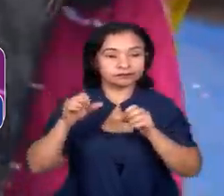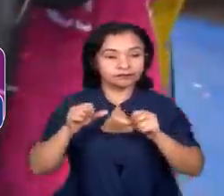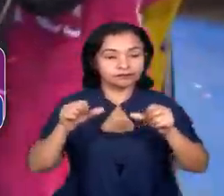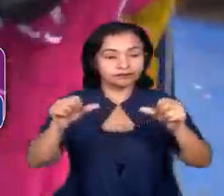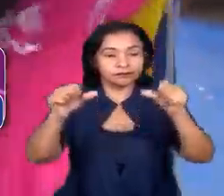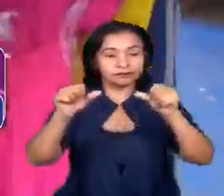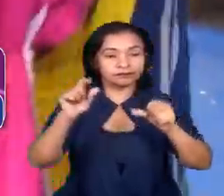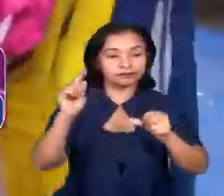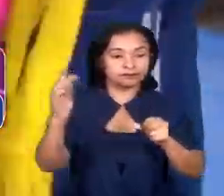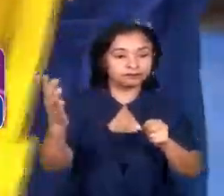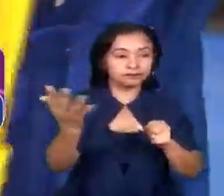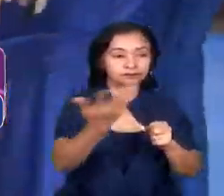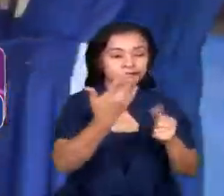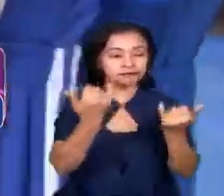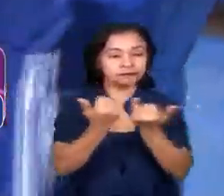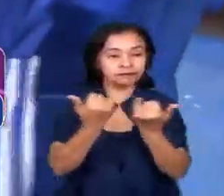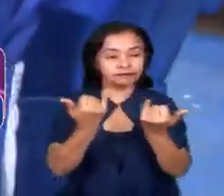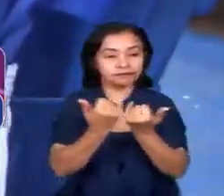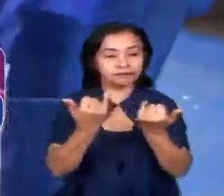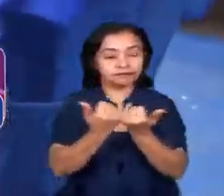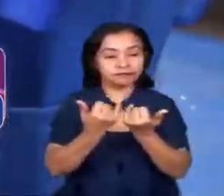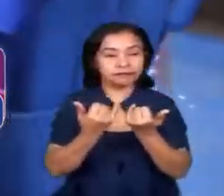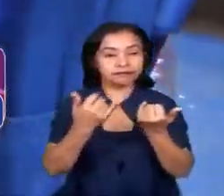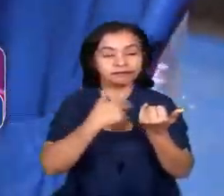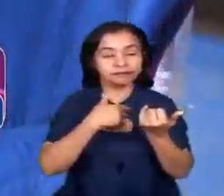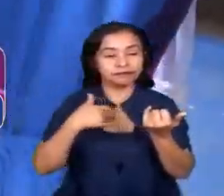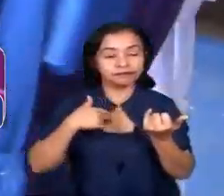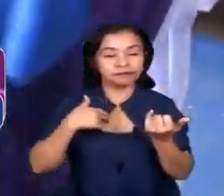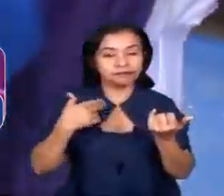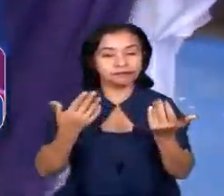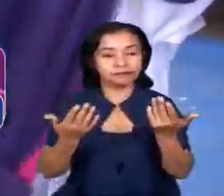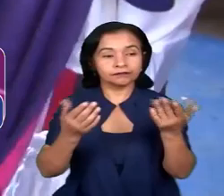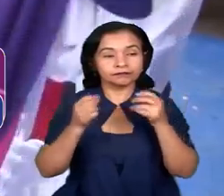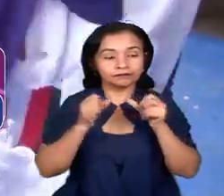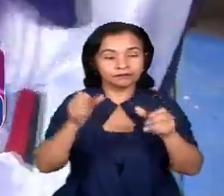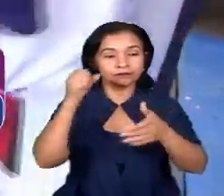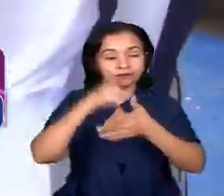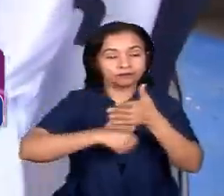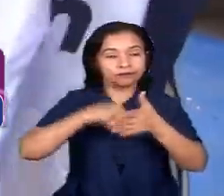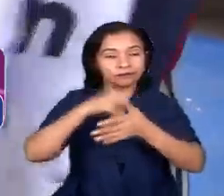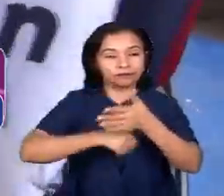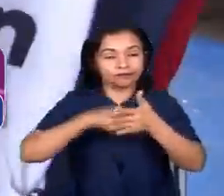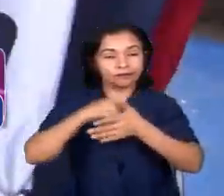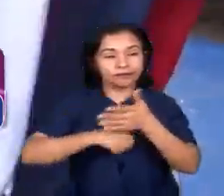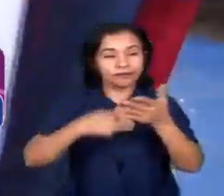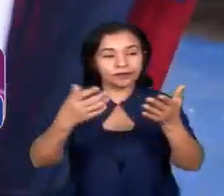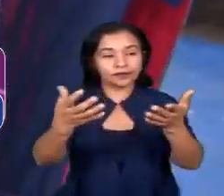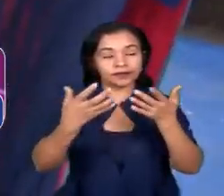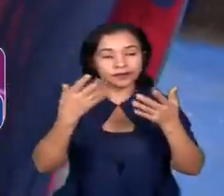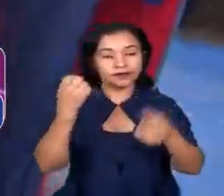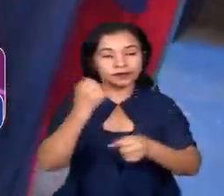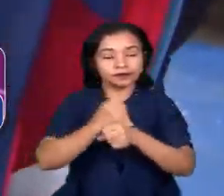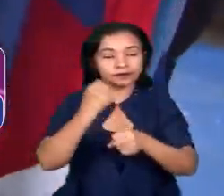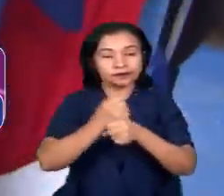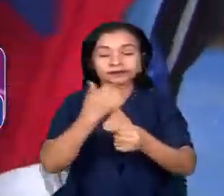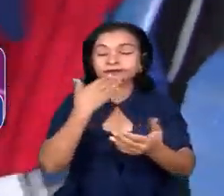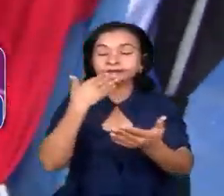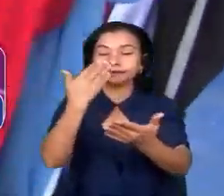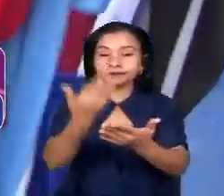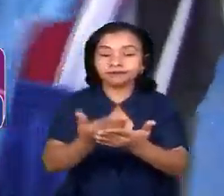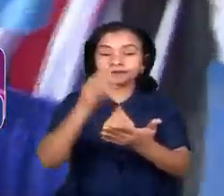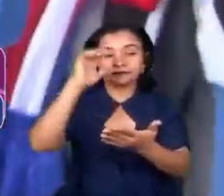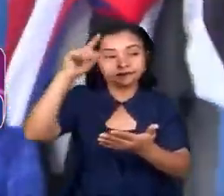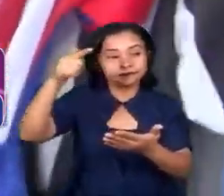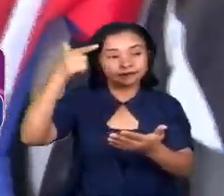todo lo que es el comercio, y eso es algo que nosotros vamos a seguir fortaleciendo, y queremos agradecer directamente al